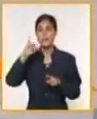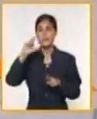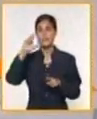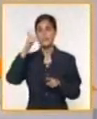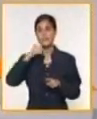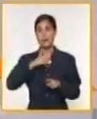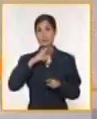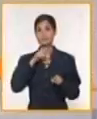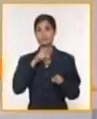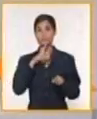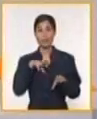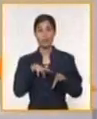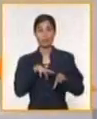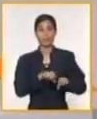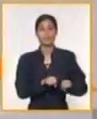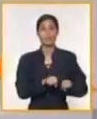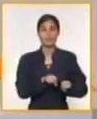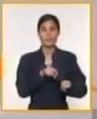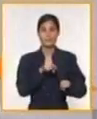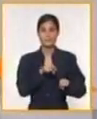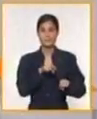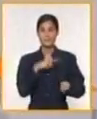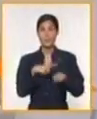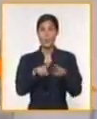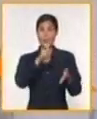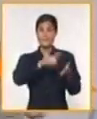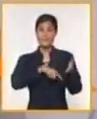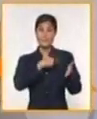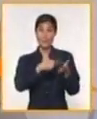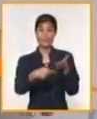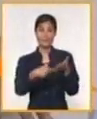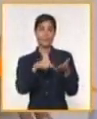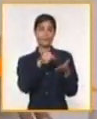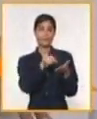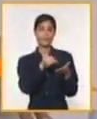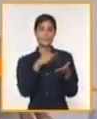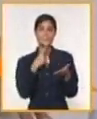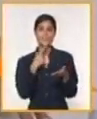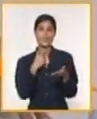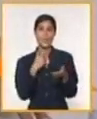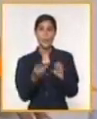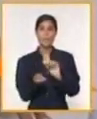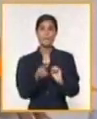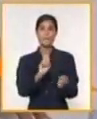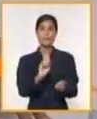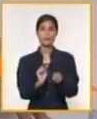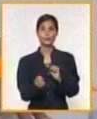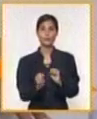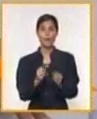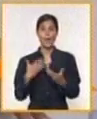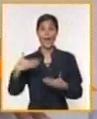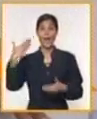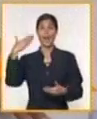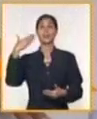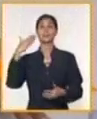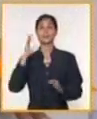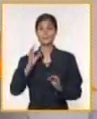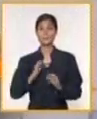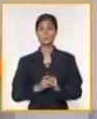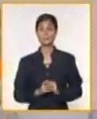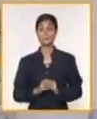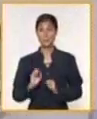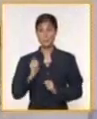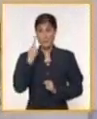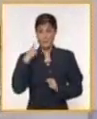Inglaterra para no perder el control sobre la Palestina que tenía ocupada después de la Primera Guerra Mundial.